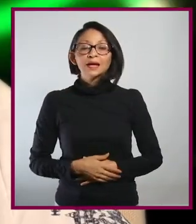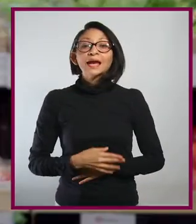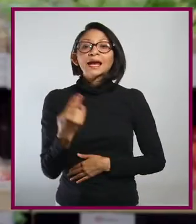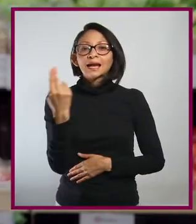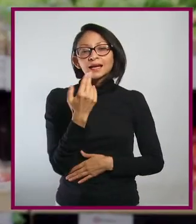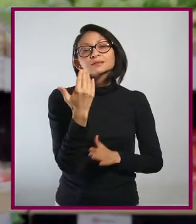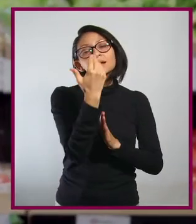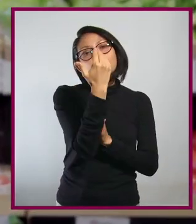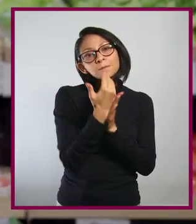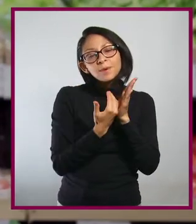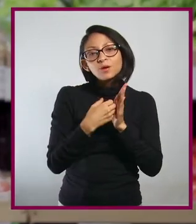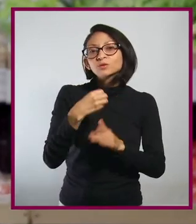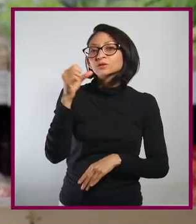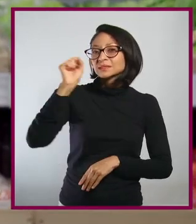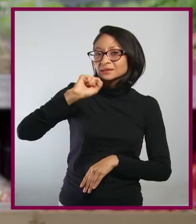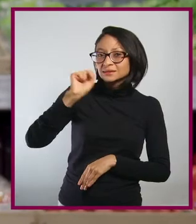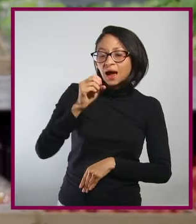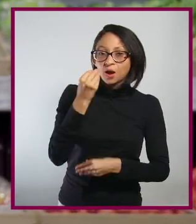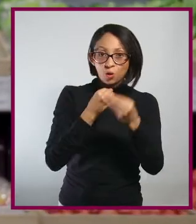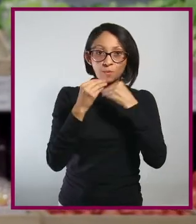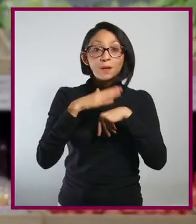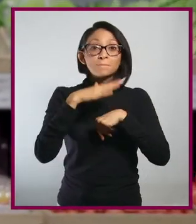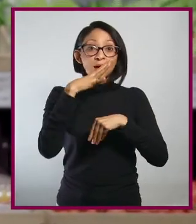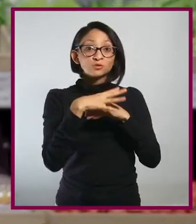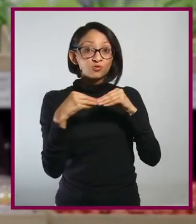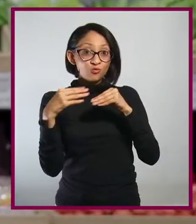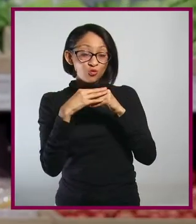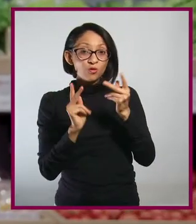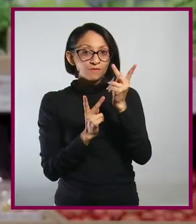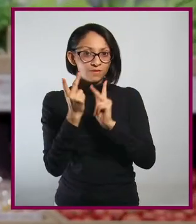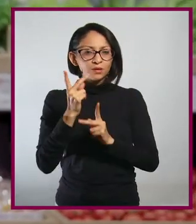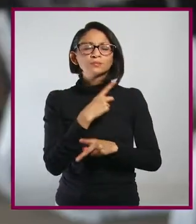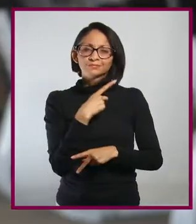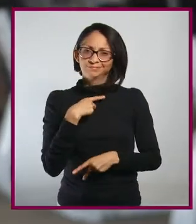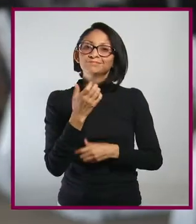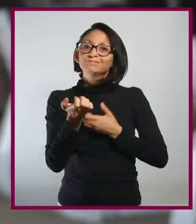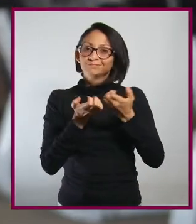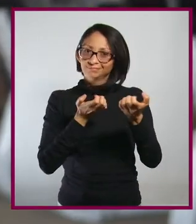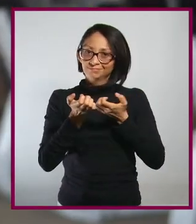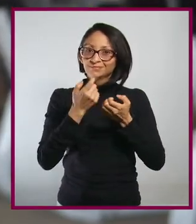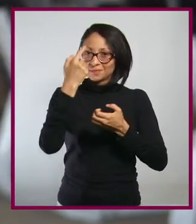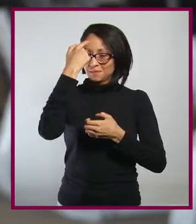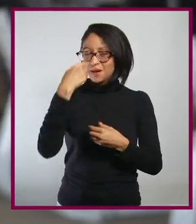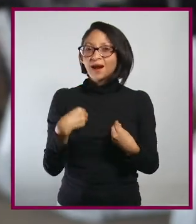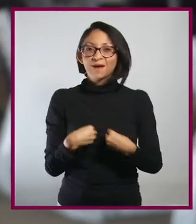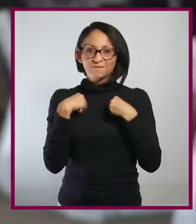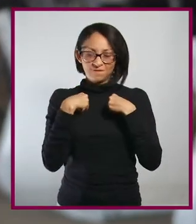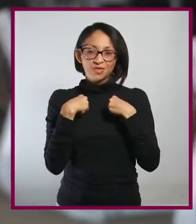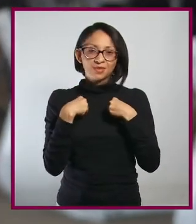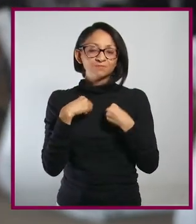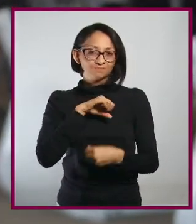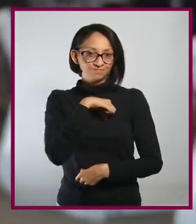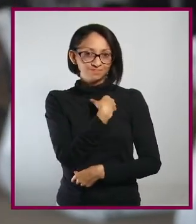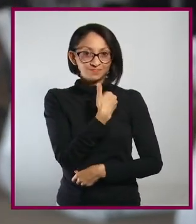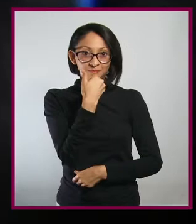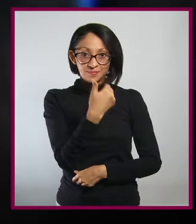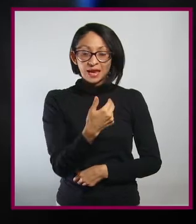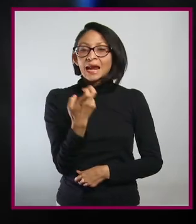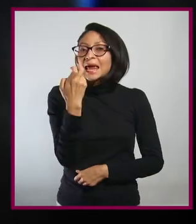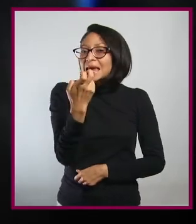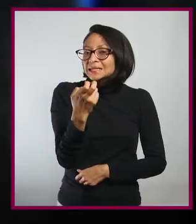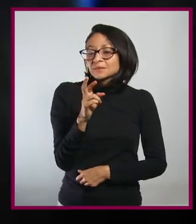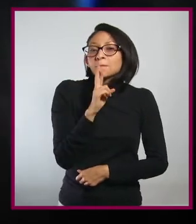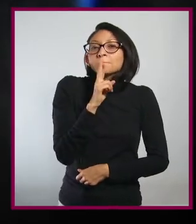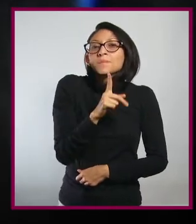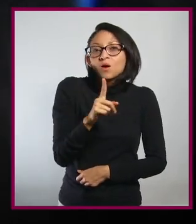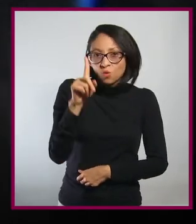vida. Hay que reducir el consumo de sal, comer más frutas y verduras y hacer más ejercicio para evitar una vida sedentaria.